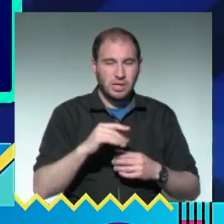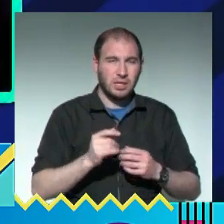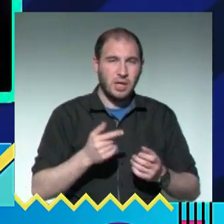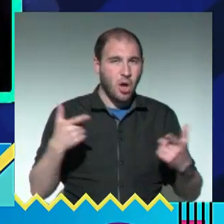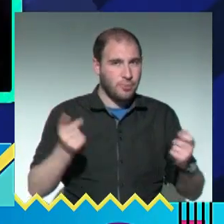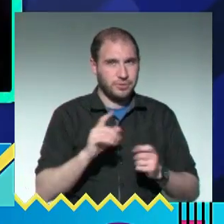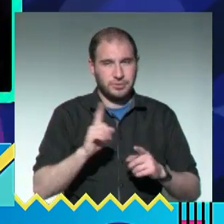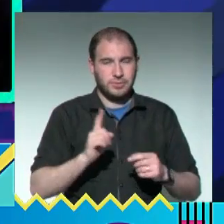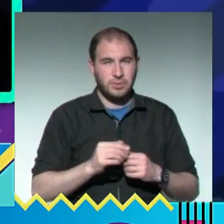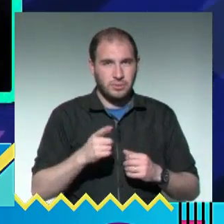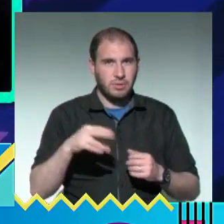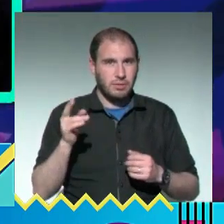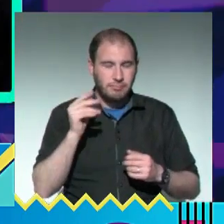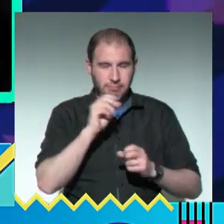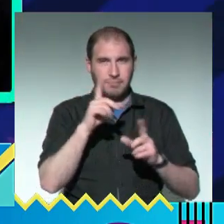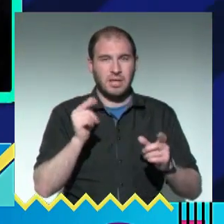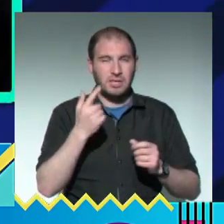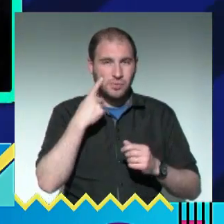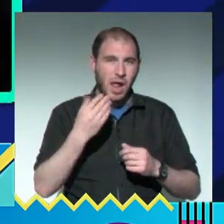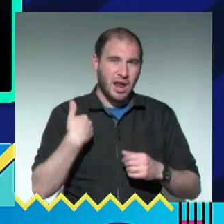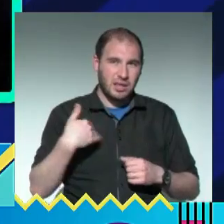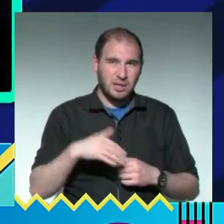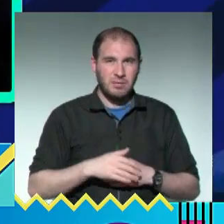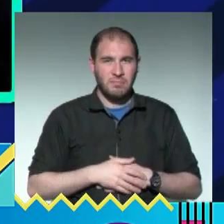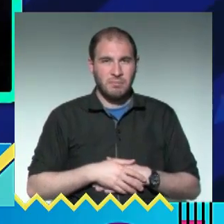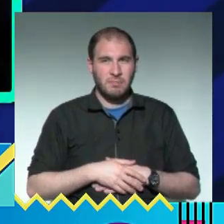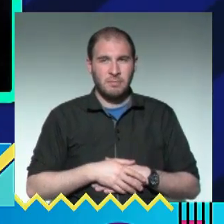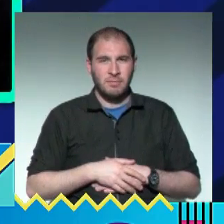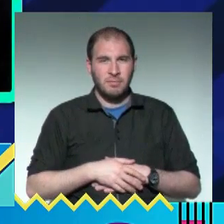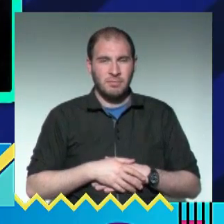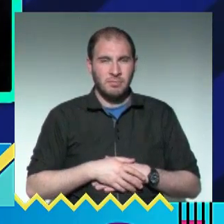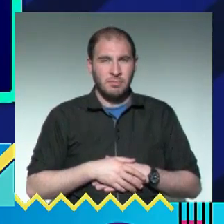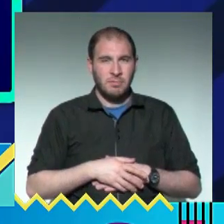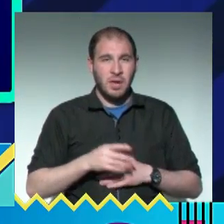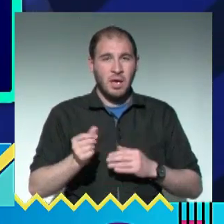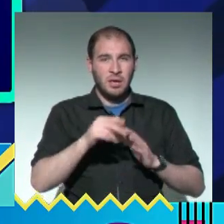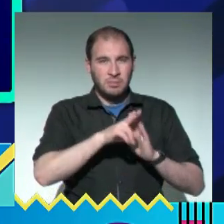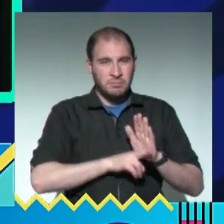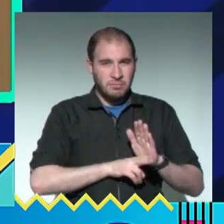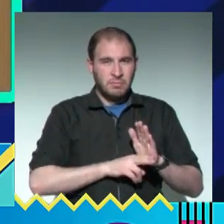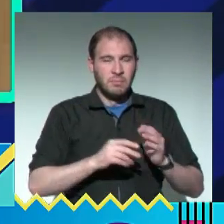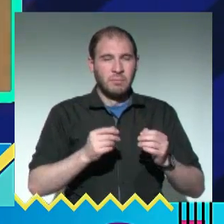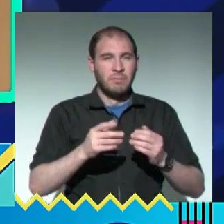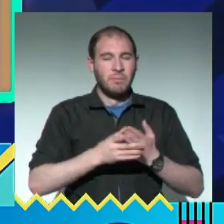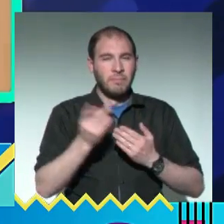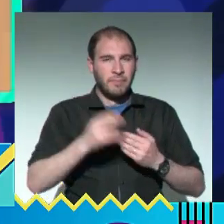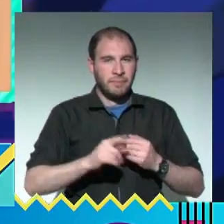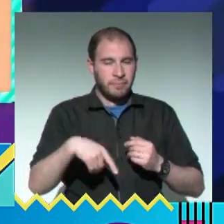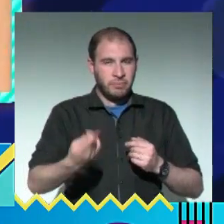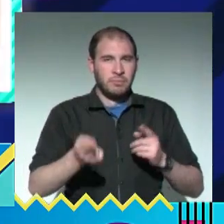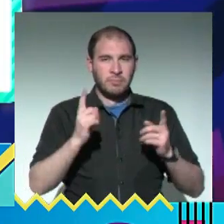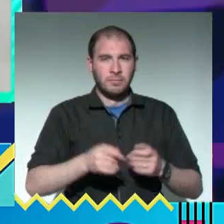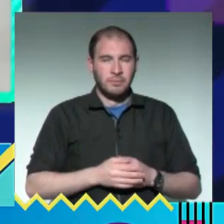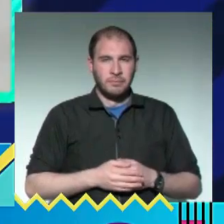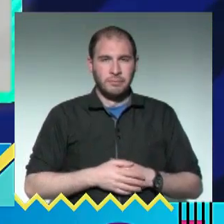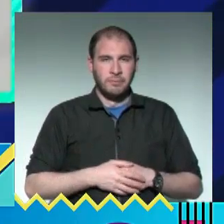opositor para que esto nos haga ruido, hay que ser ciudadano argentino solamente. Y este presupuesto, más allá del ajuste fiscal que viene, también